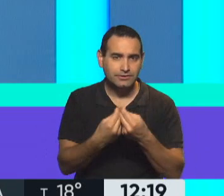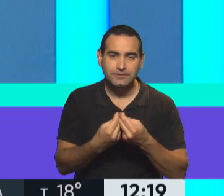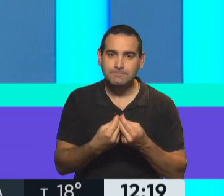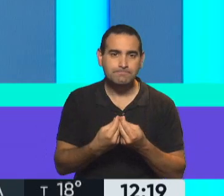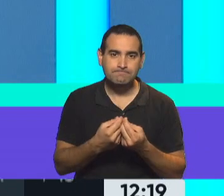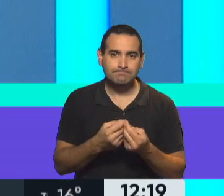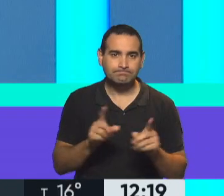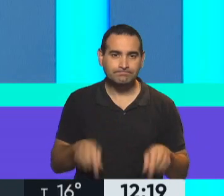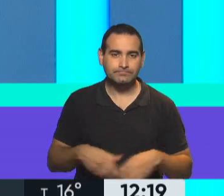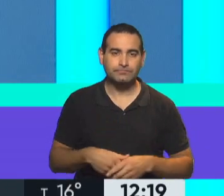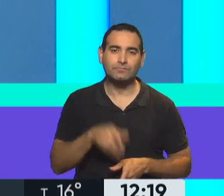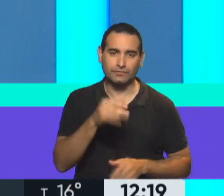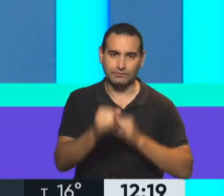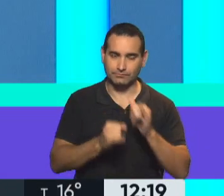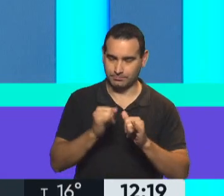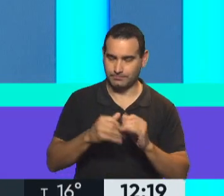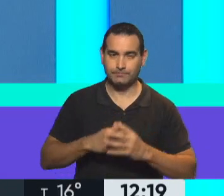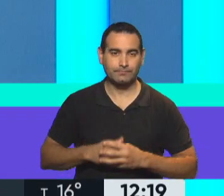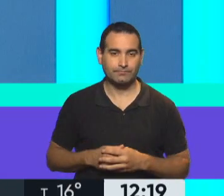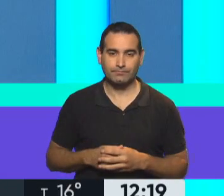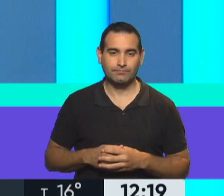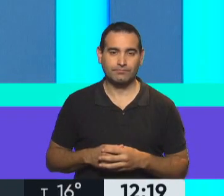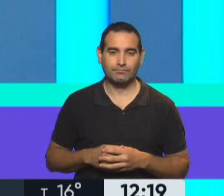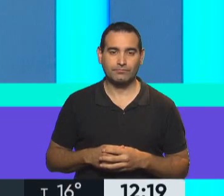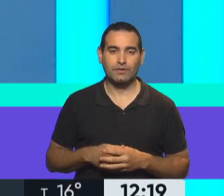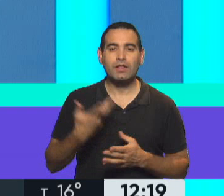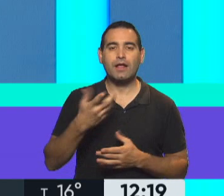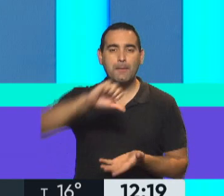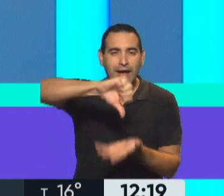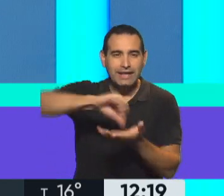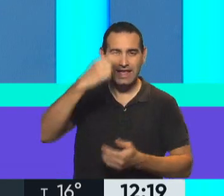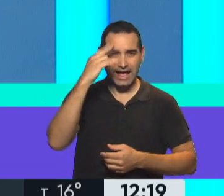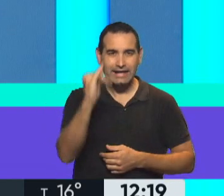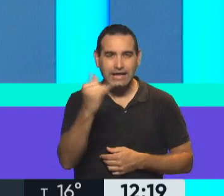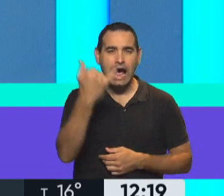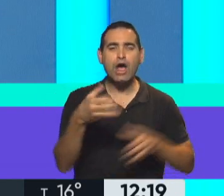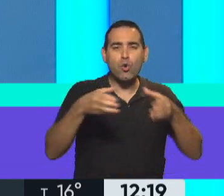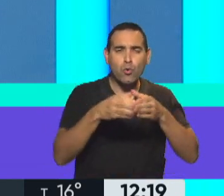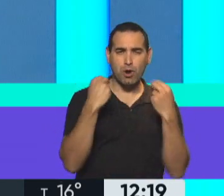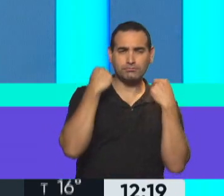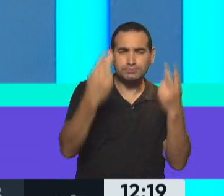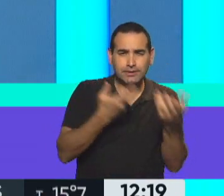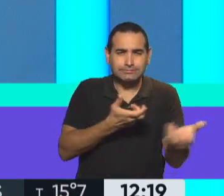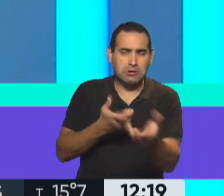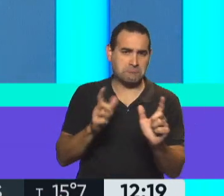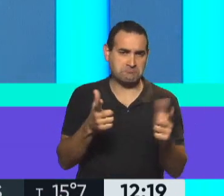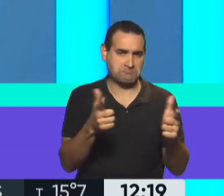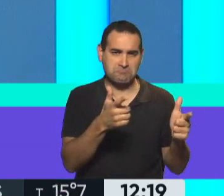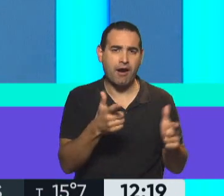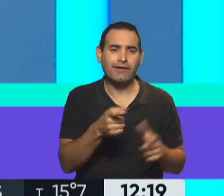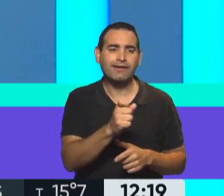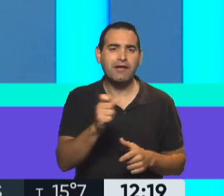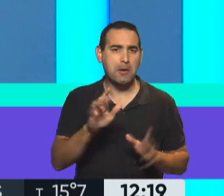claro a ver para que nos ubiquemos no estamos hablando de un país donde estén identificados ni grupos guerrilleros por allí ni